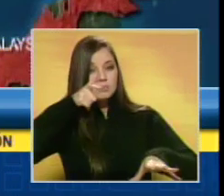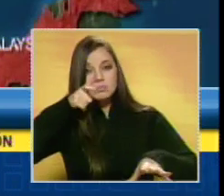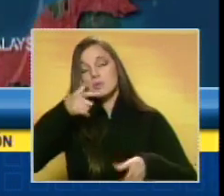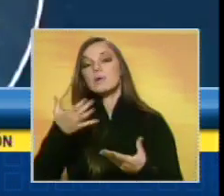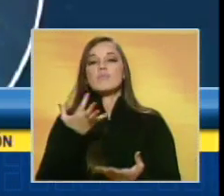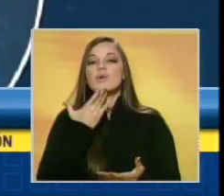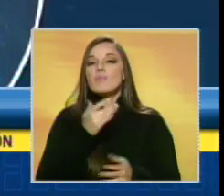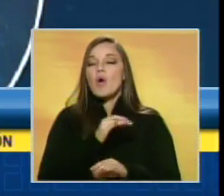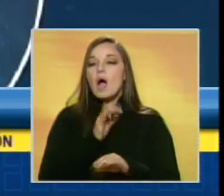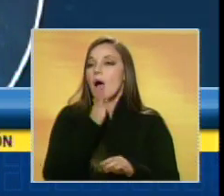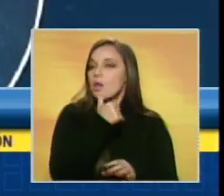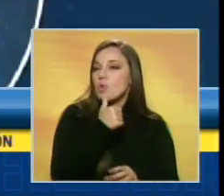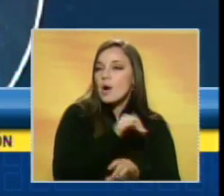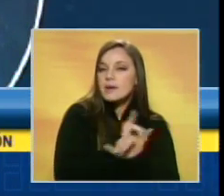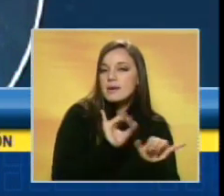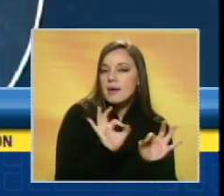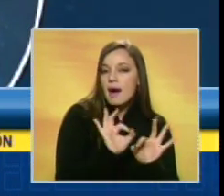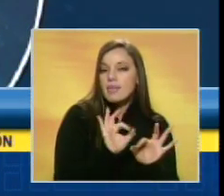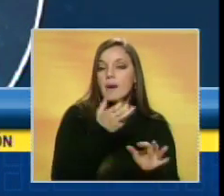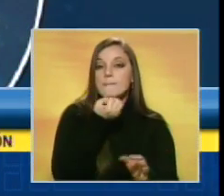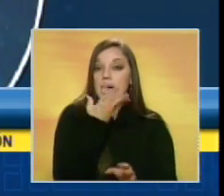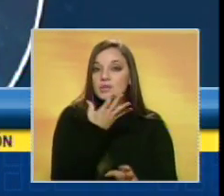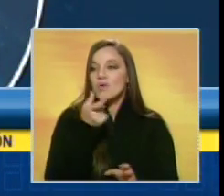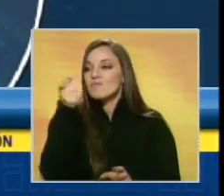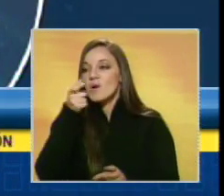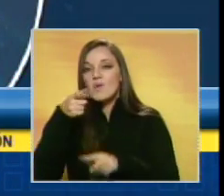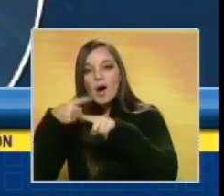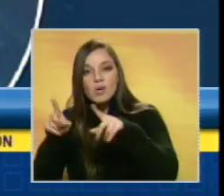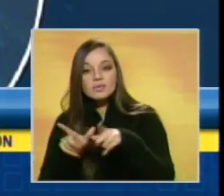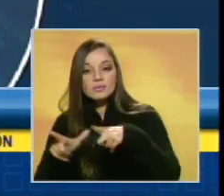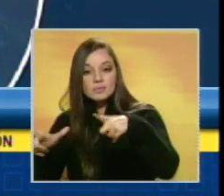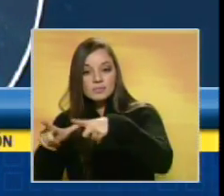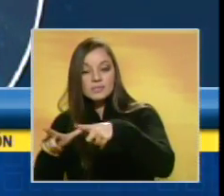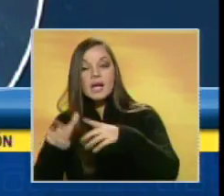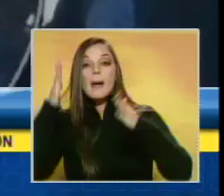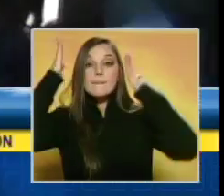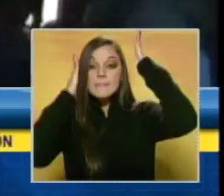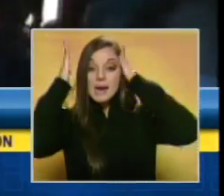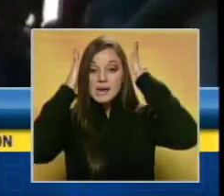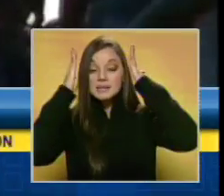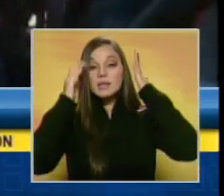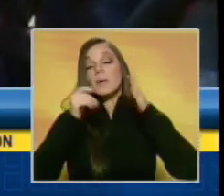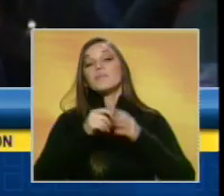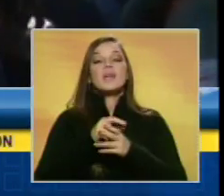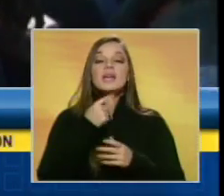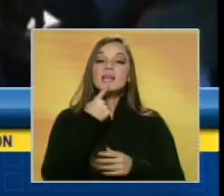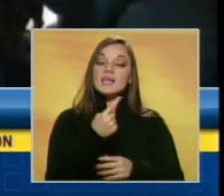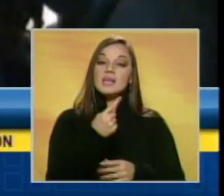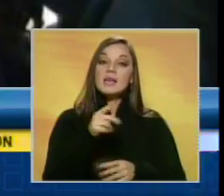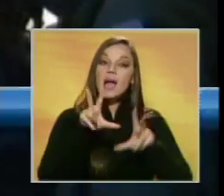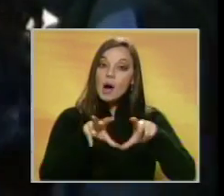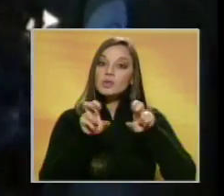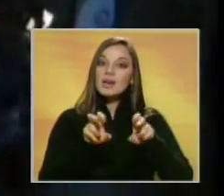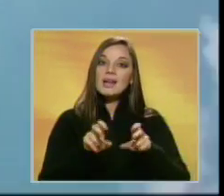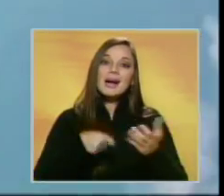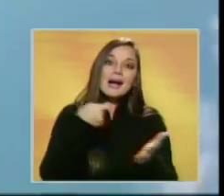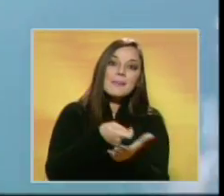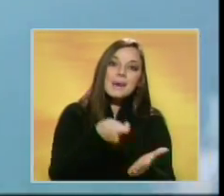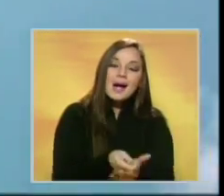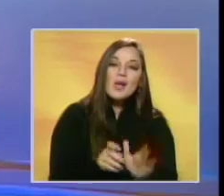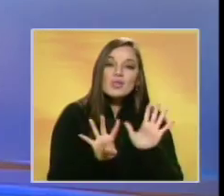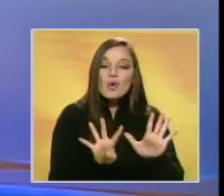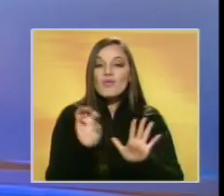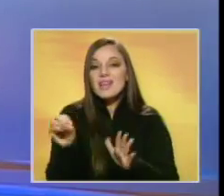para finales de mayo. Tanto el gobierno malasio como el australiano han invertido más de $90 millones en las